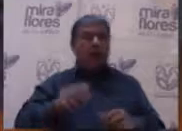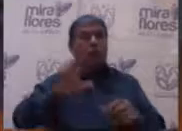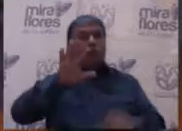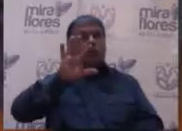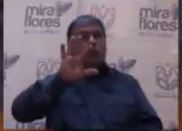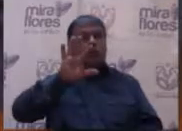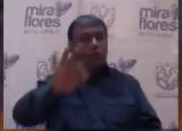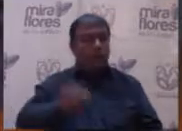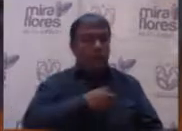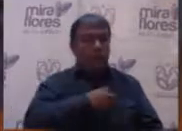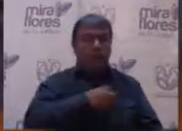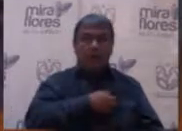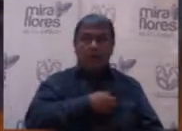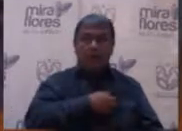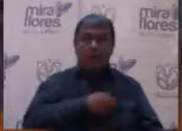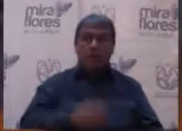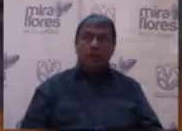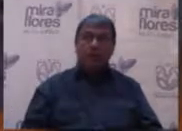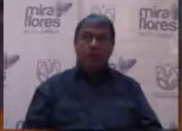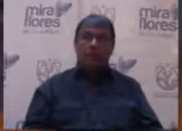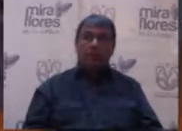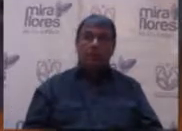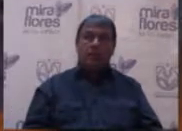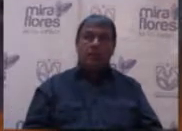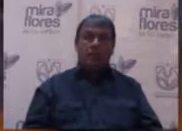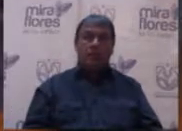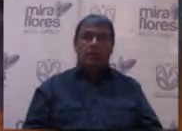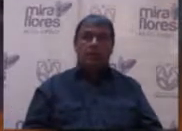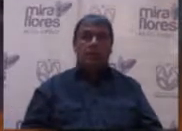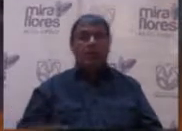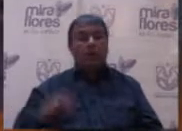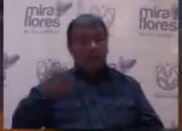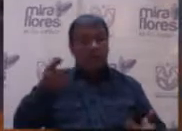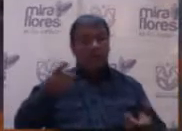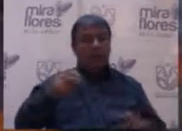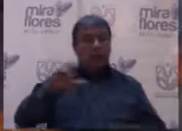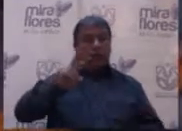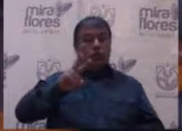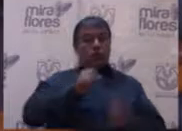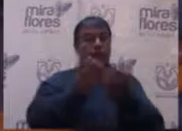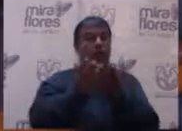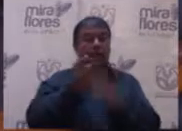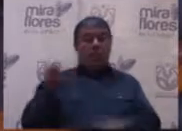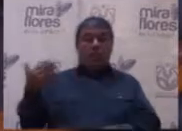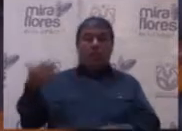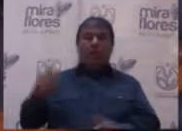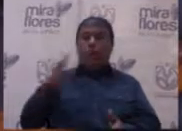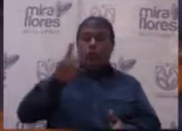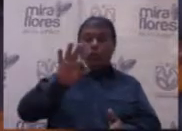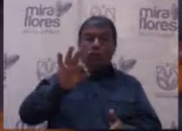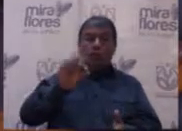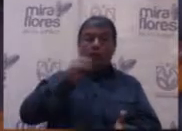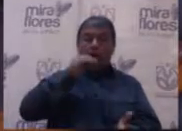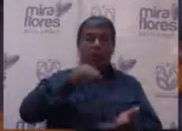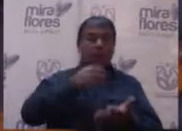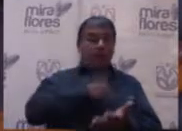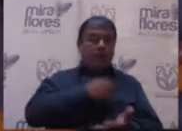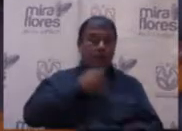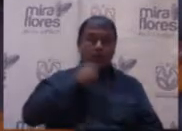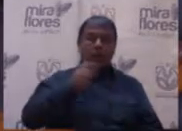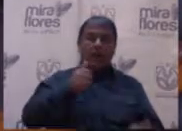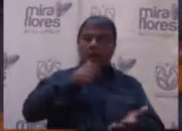de mayo, o sea, el precance es el día 2 de abril y el 9 de mayo manda una carta notarial pidiendo